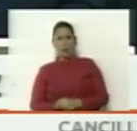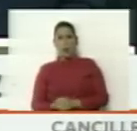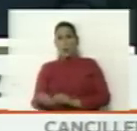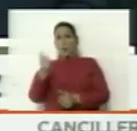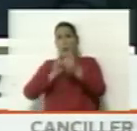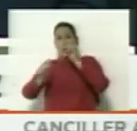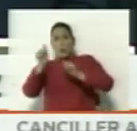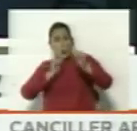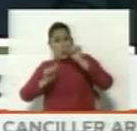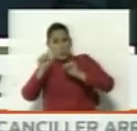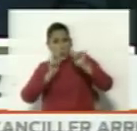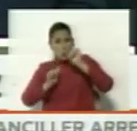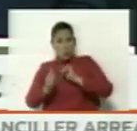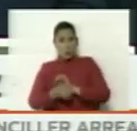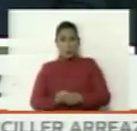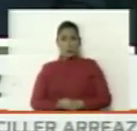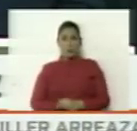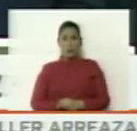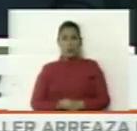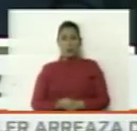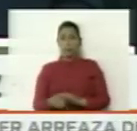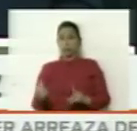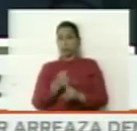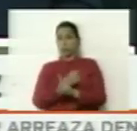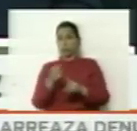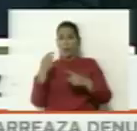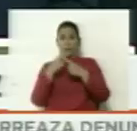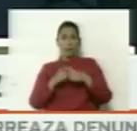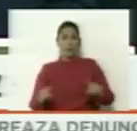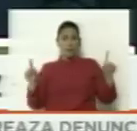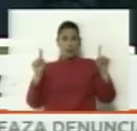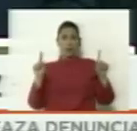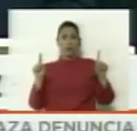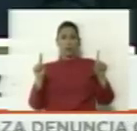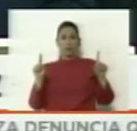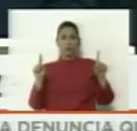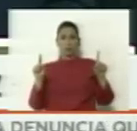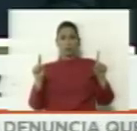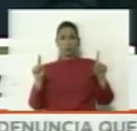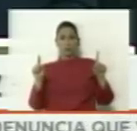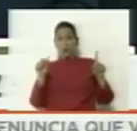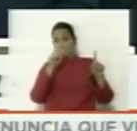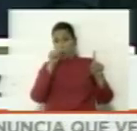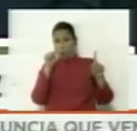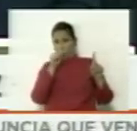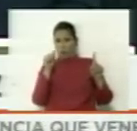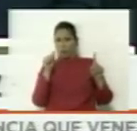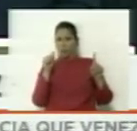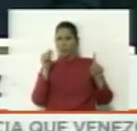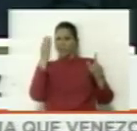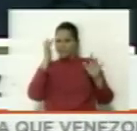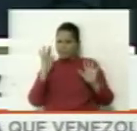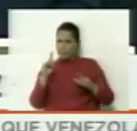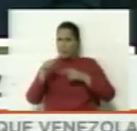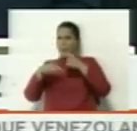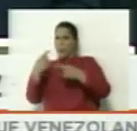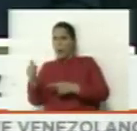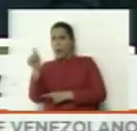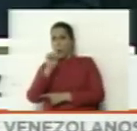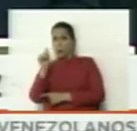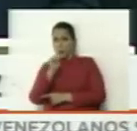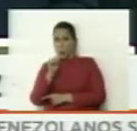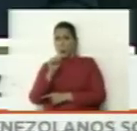una sustancia de abuso diferente a la escopolamina? ¿No será que además de alcohol hubo consumo